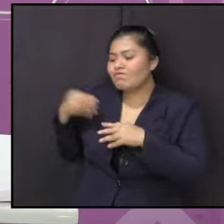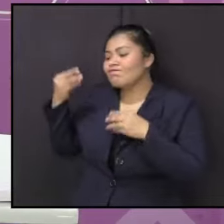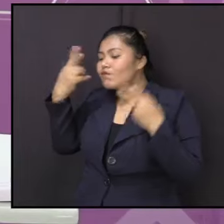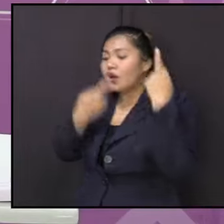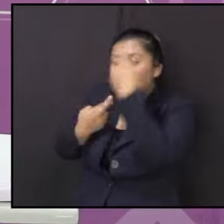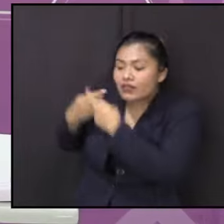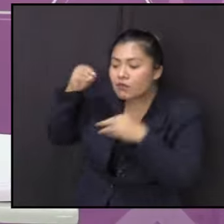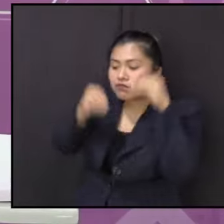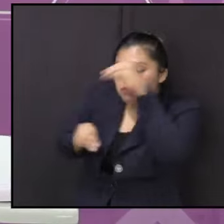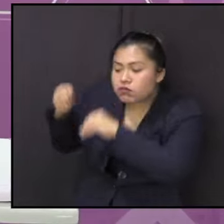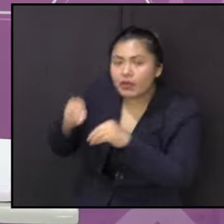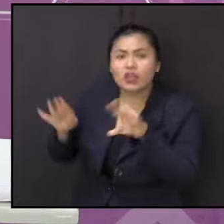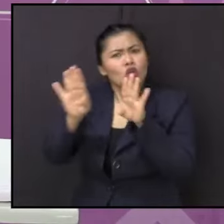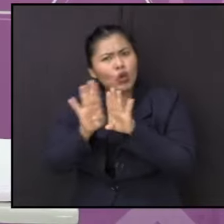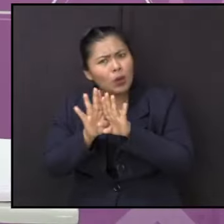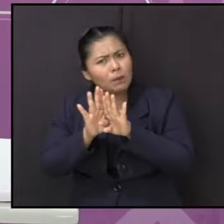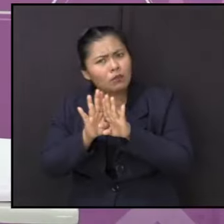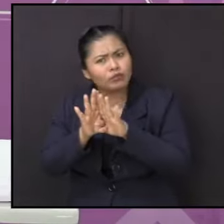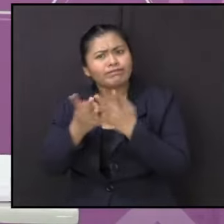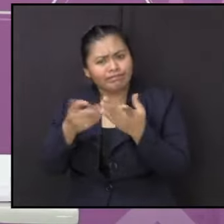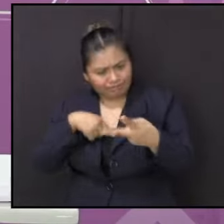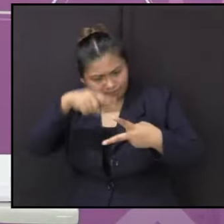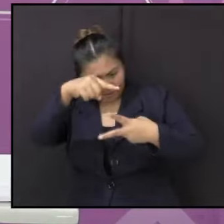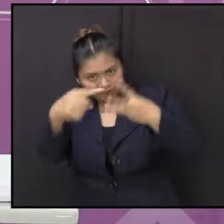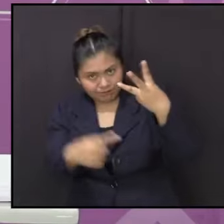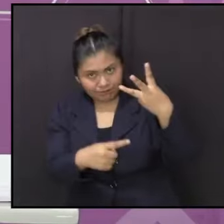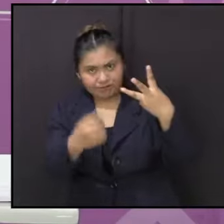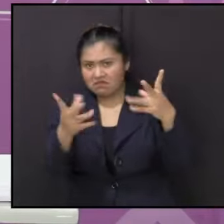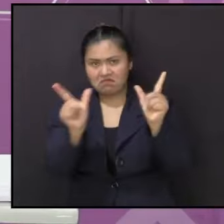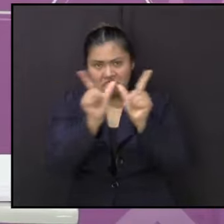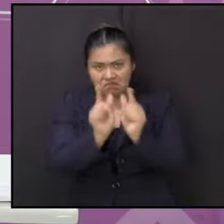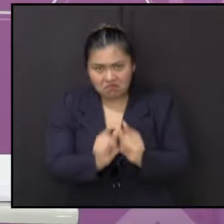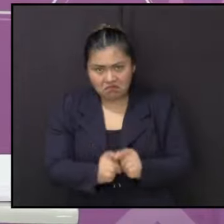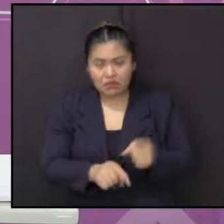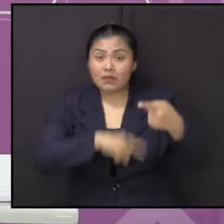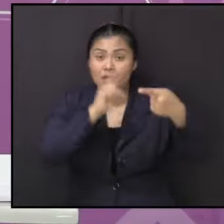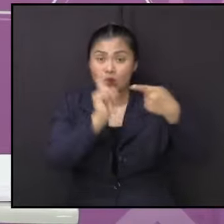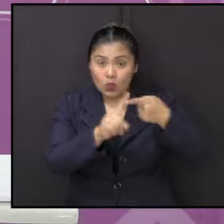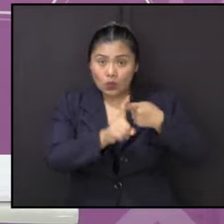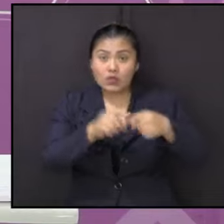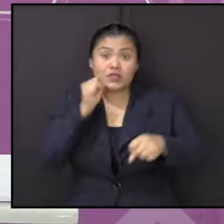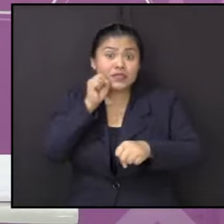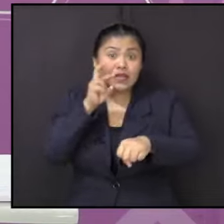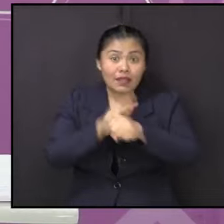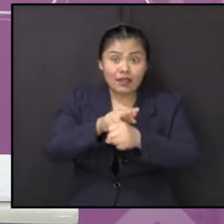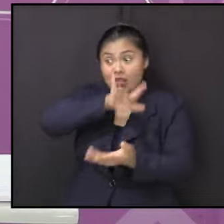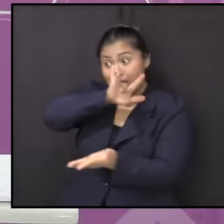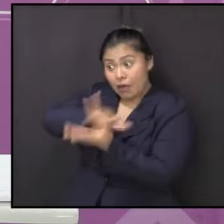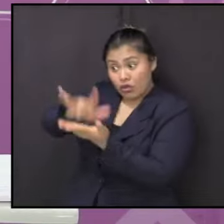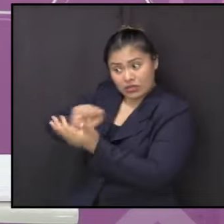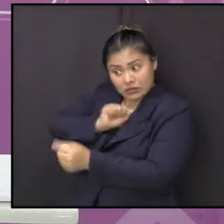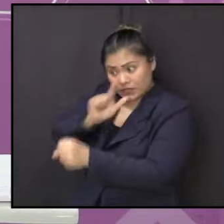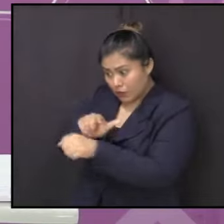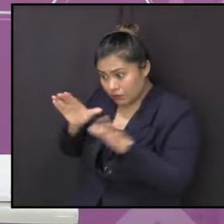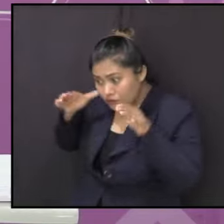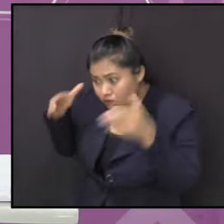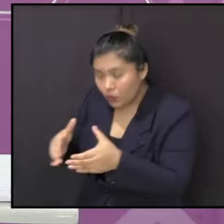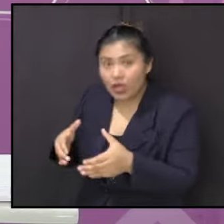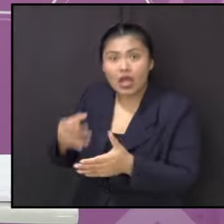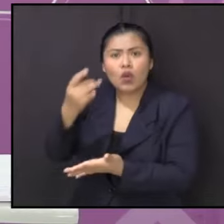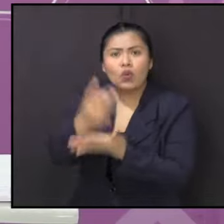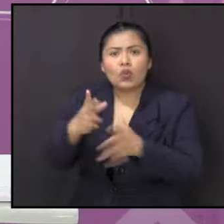podemos perfeccionarlo? Les voy a citar tres puntos a continuación, muy rápido. Establecer que la Secretaría apoyará de forma especial a todos aquellos